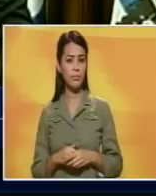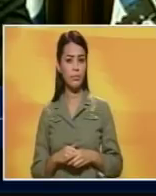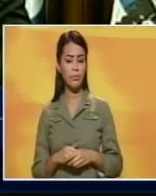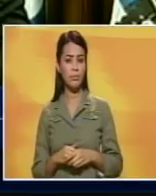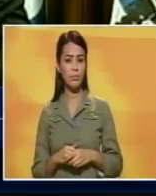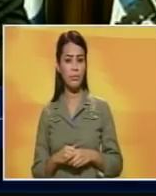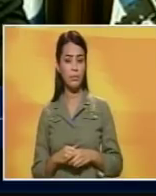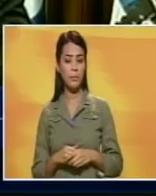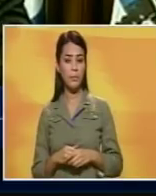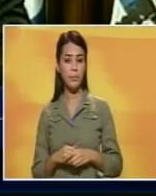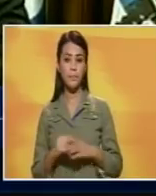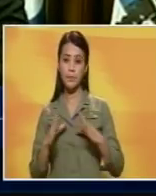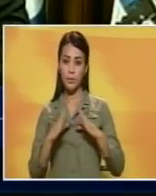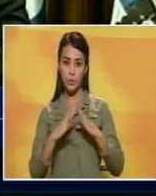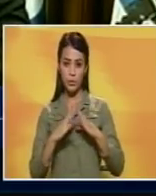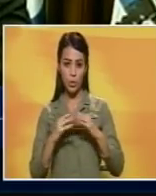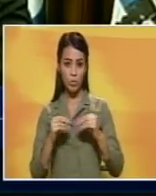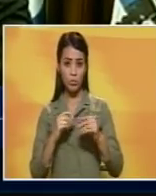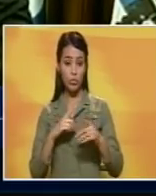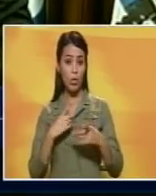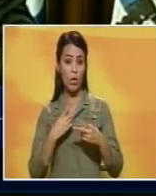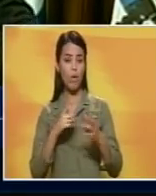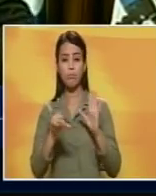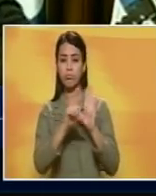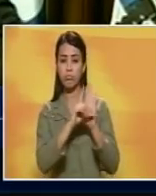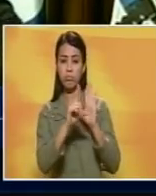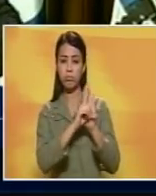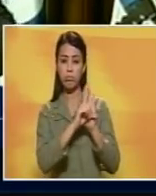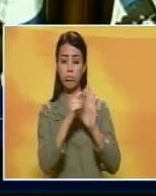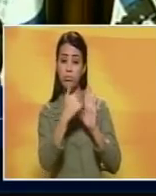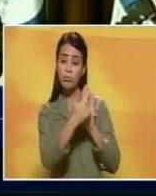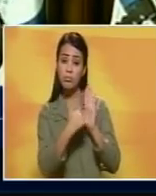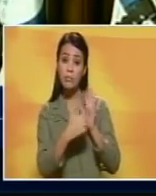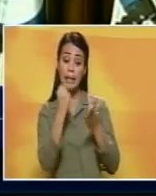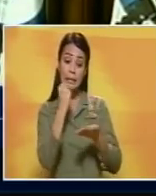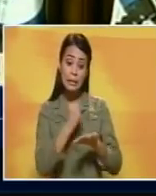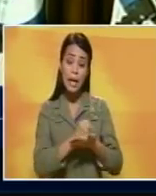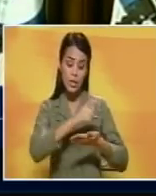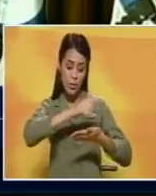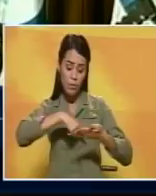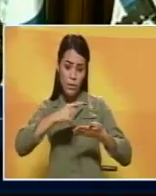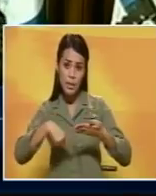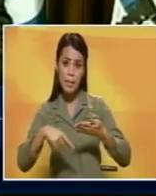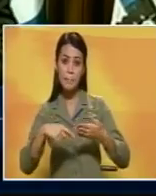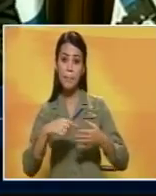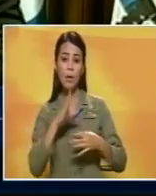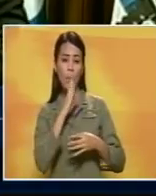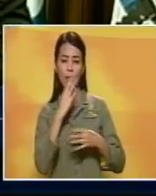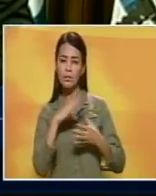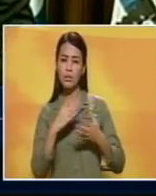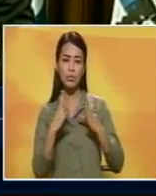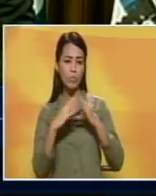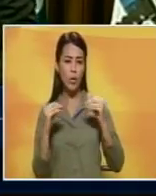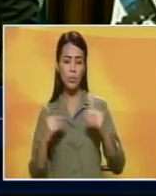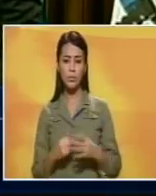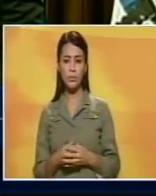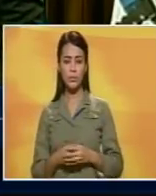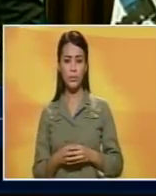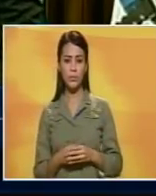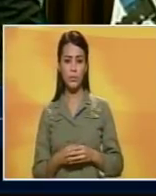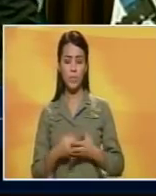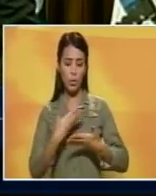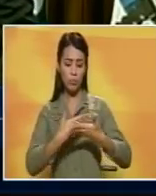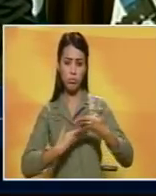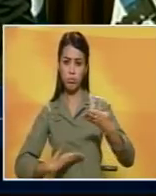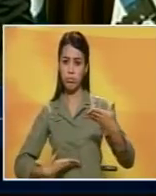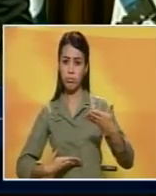con toda la fuerza de la ley, teniendo los sellos, las firmas, las cuentas de vida. Pero entonces